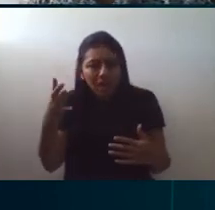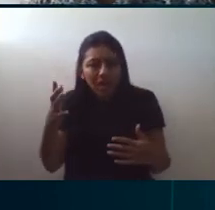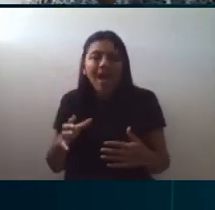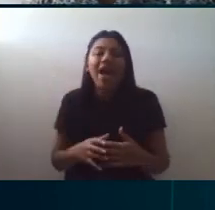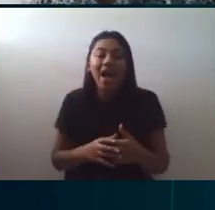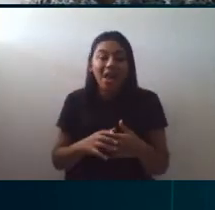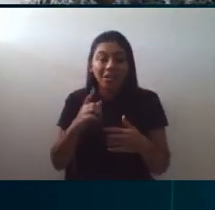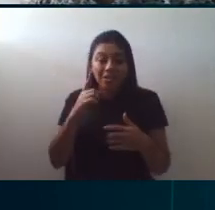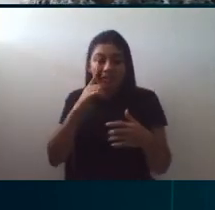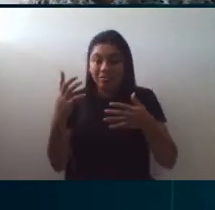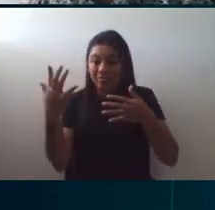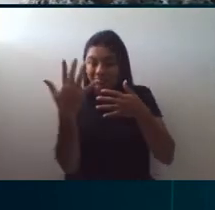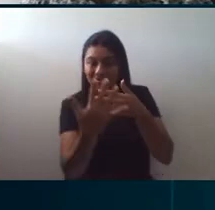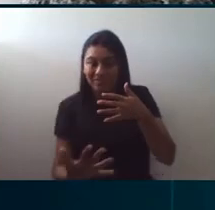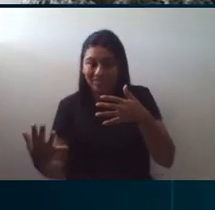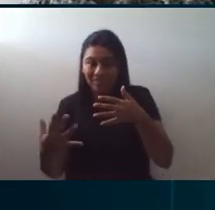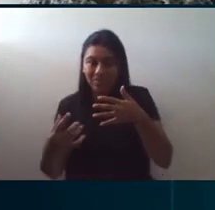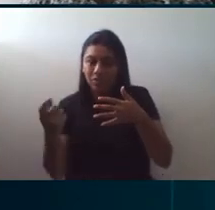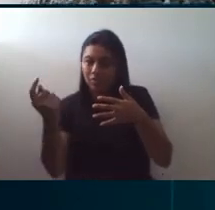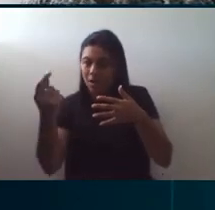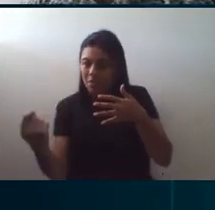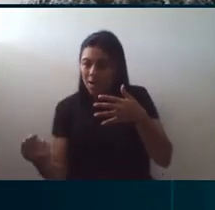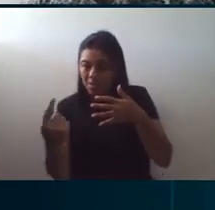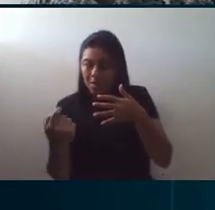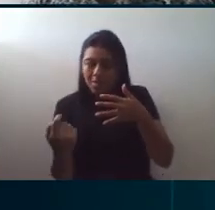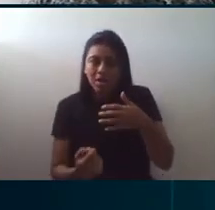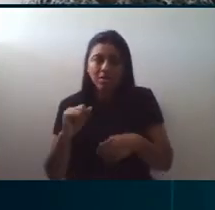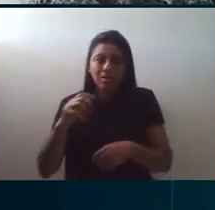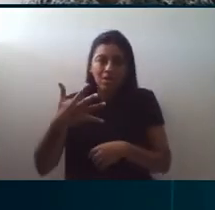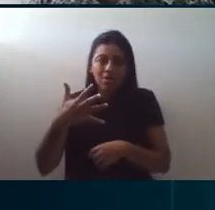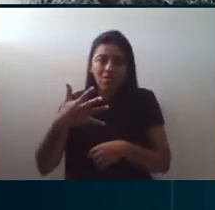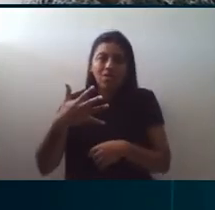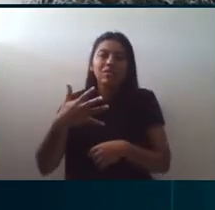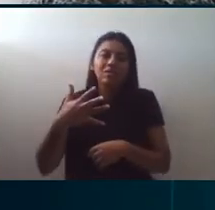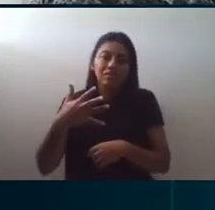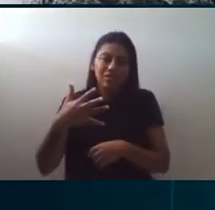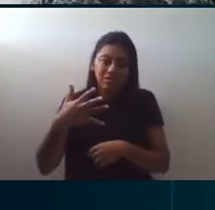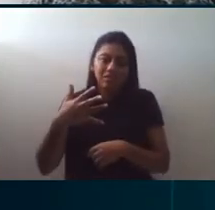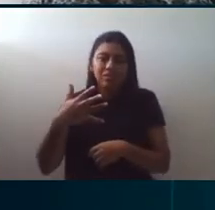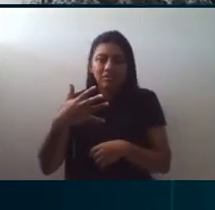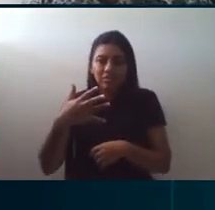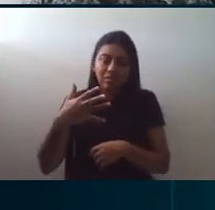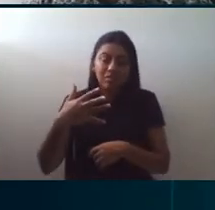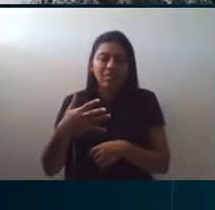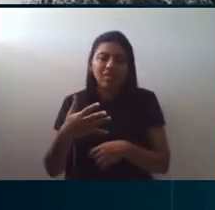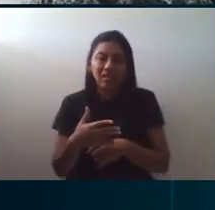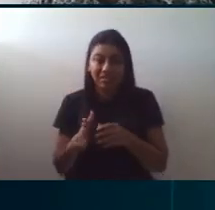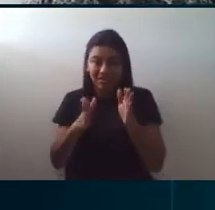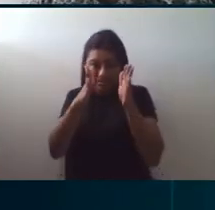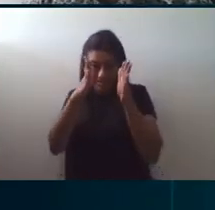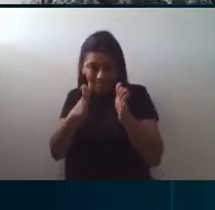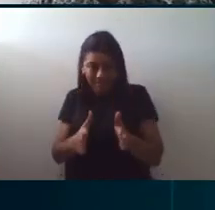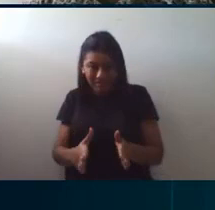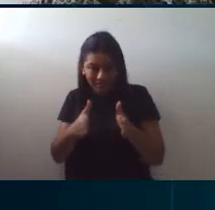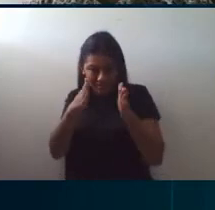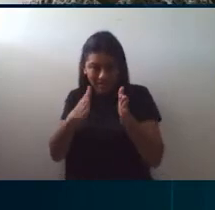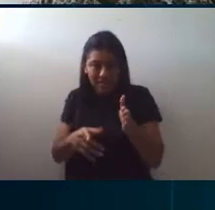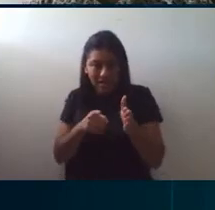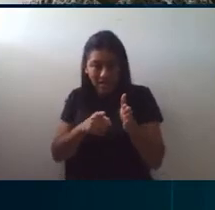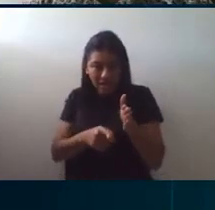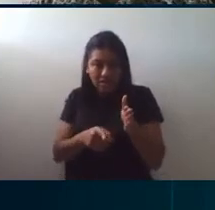seis opciones para repartir. Por eso, digamos, su precisión no es tan buena como si la puede ser para este otro set de datos que le estaba